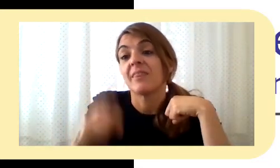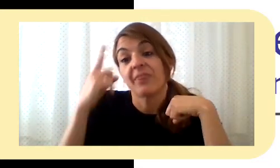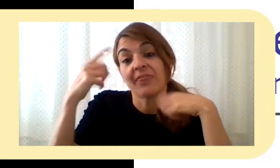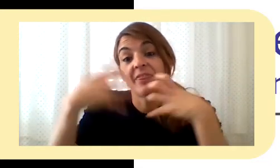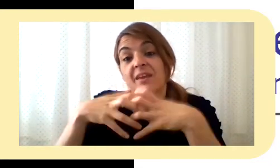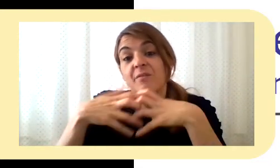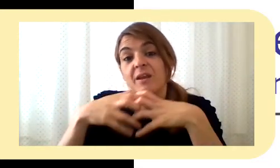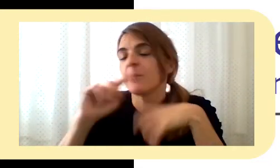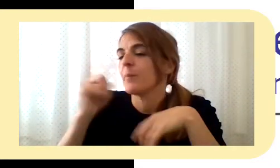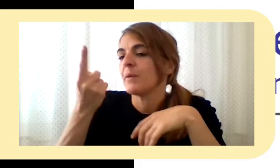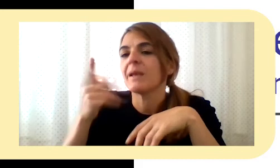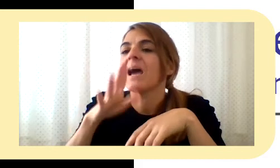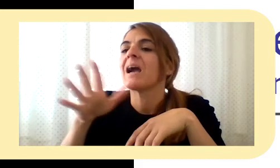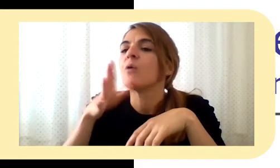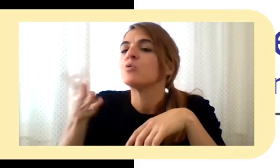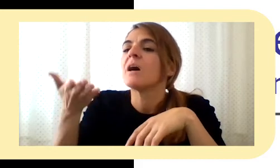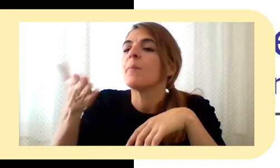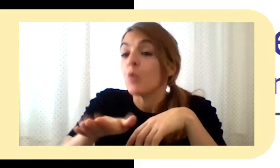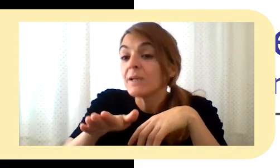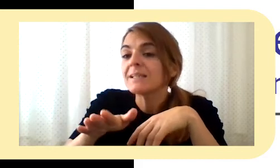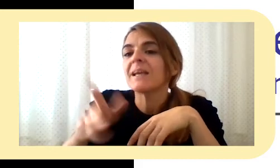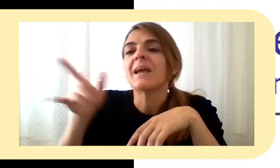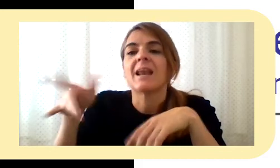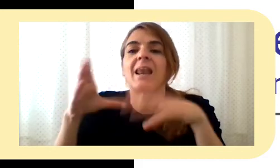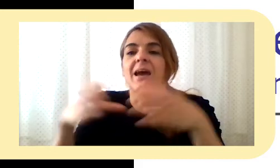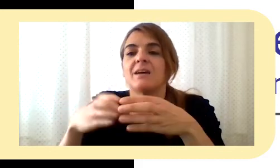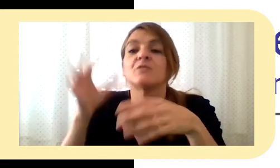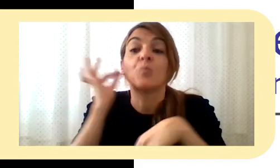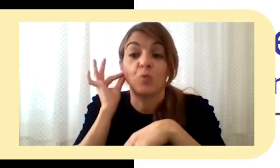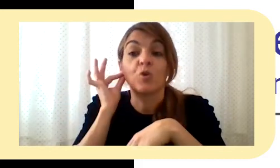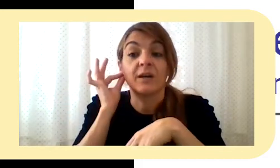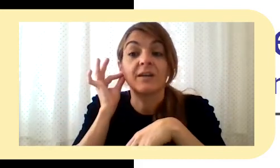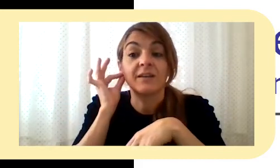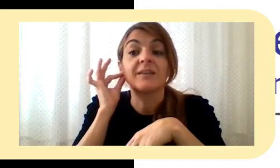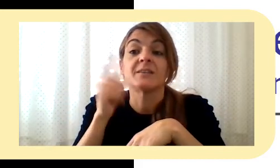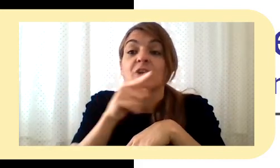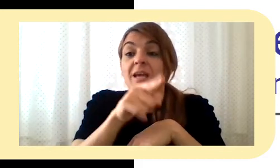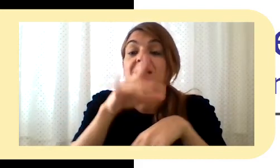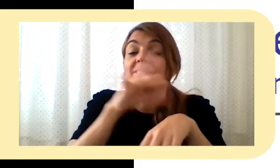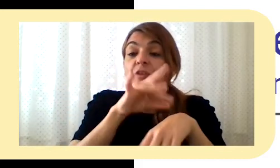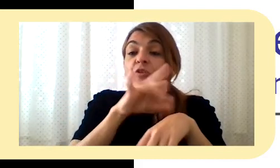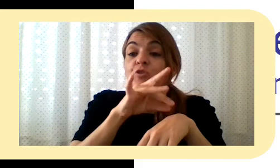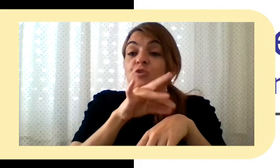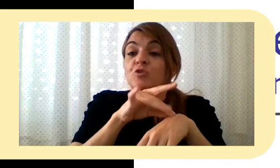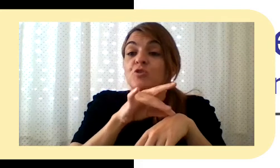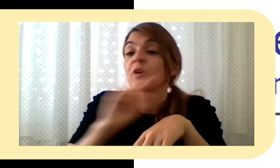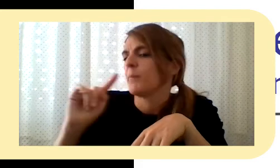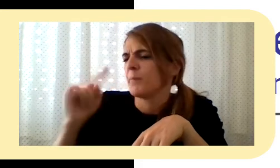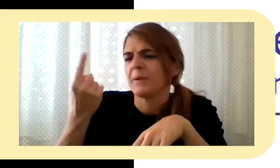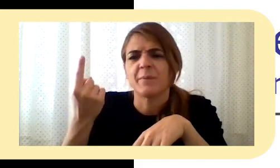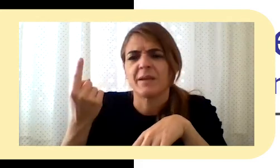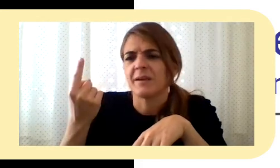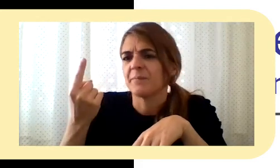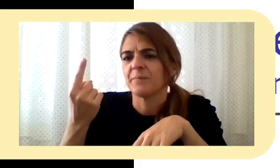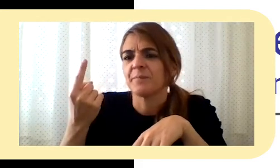como me hubiera dicho Teresa, esta doctora, la cardióloga Bernardine Healy, fue la primera que denunció este